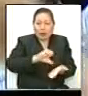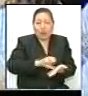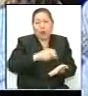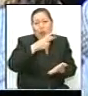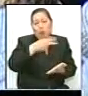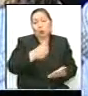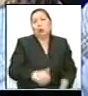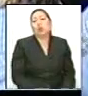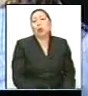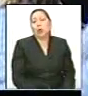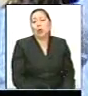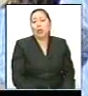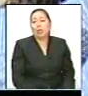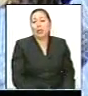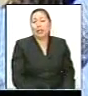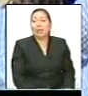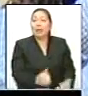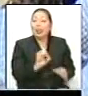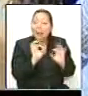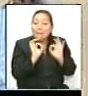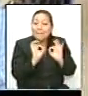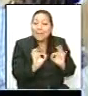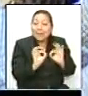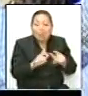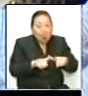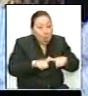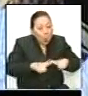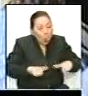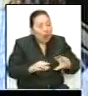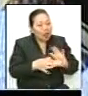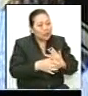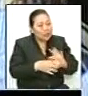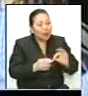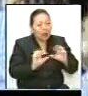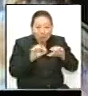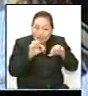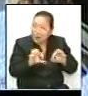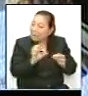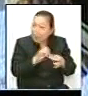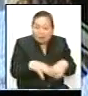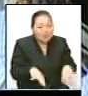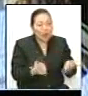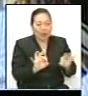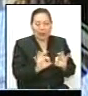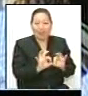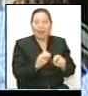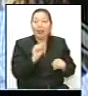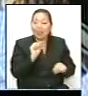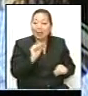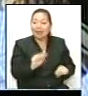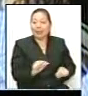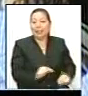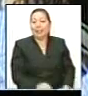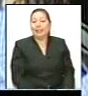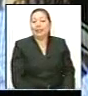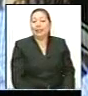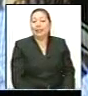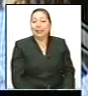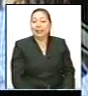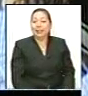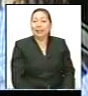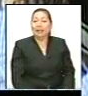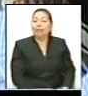Cusco, en el mismo centro histórico. Ahí